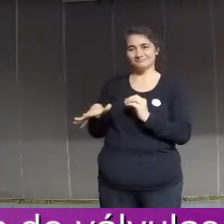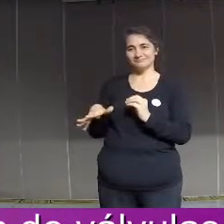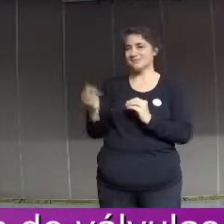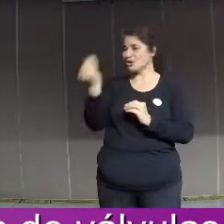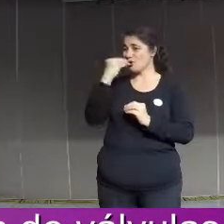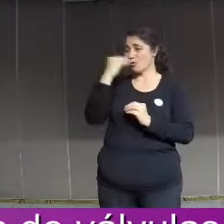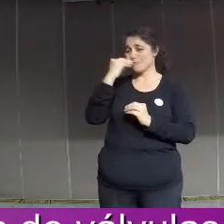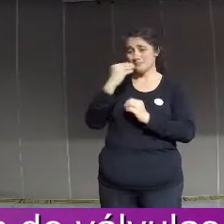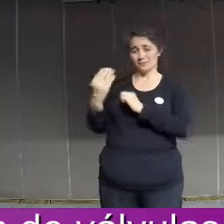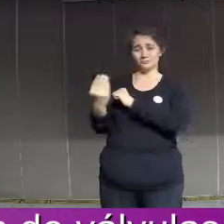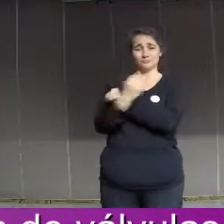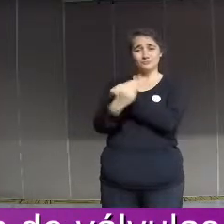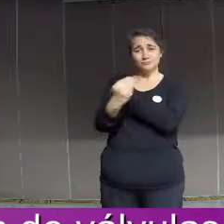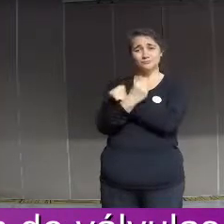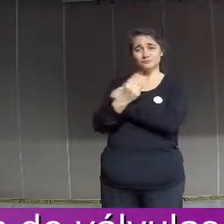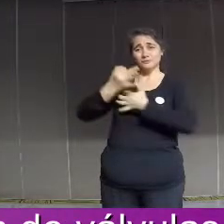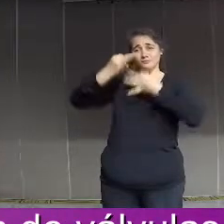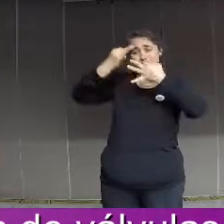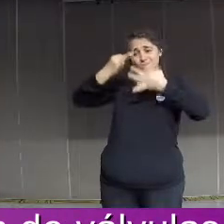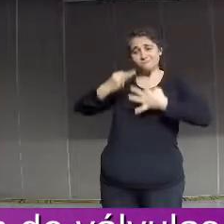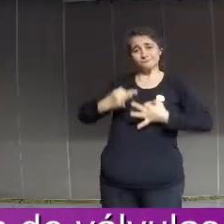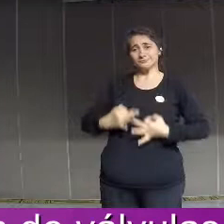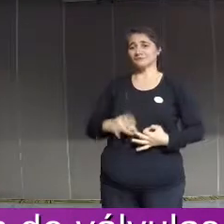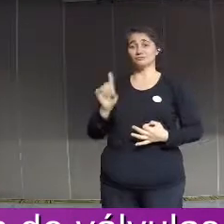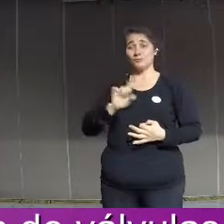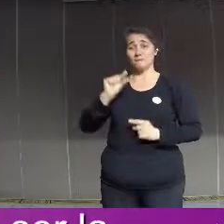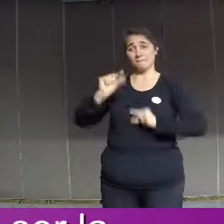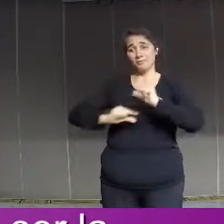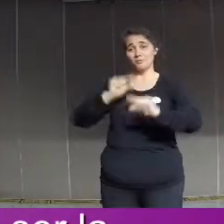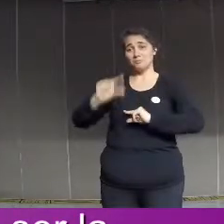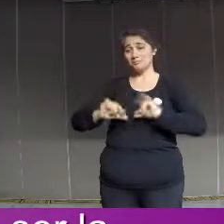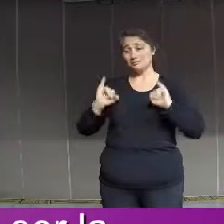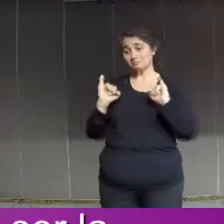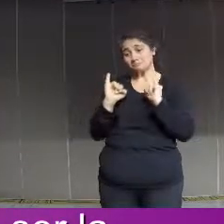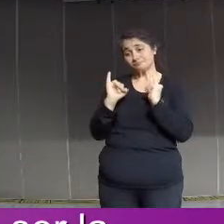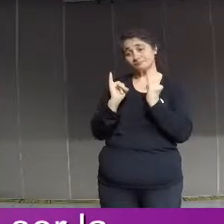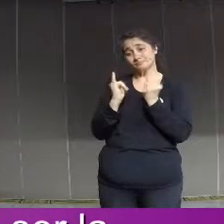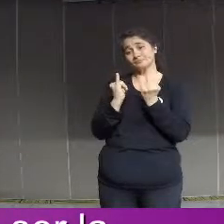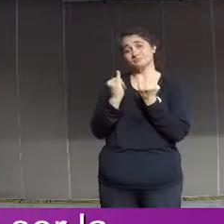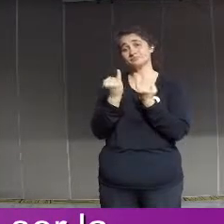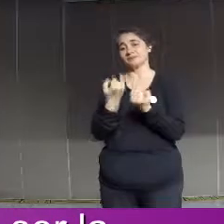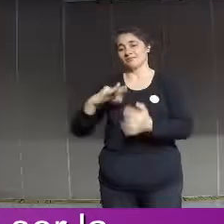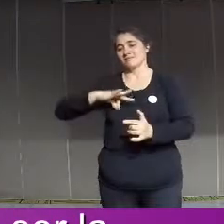eso conlleva a la pérdida de peso y va a afectar la calidad de vida de nuestros pacientes.